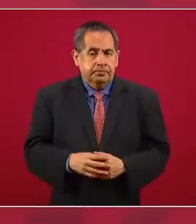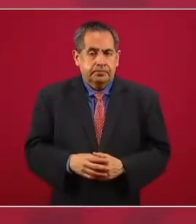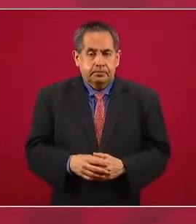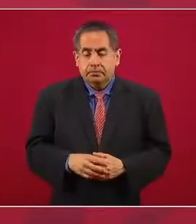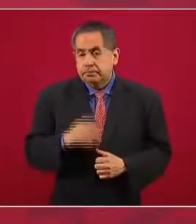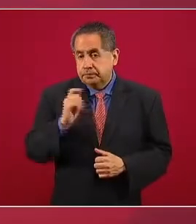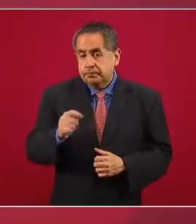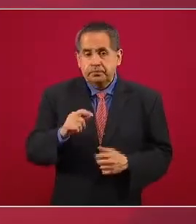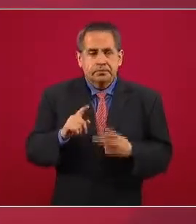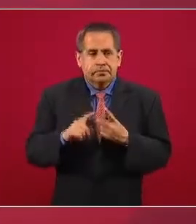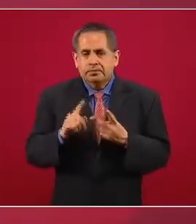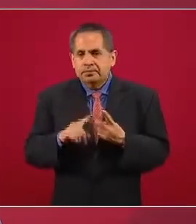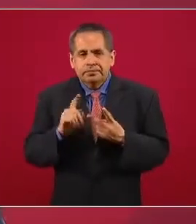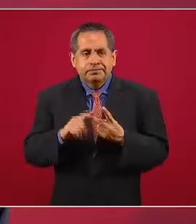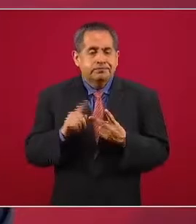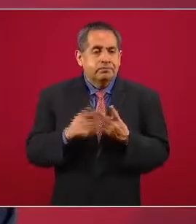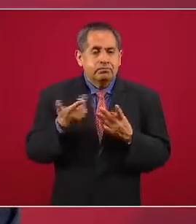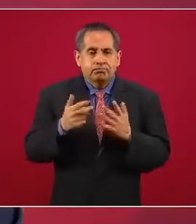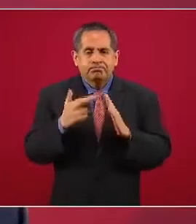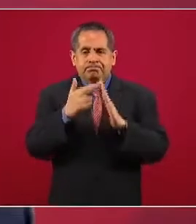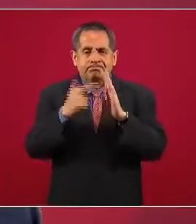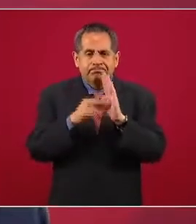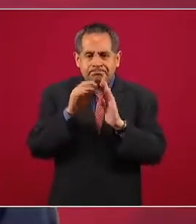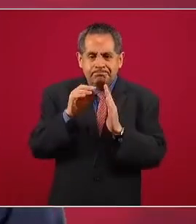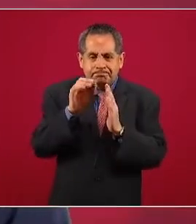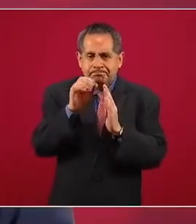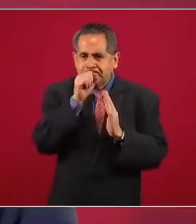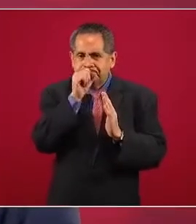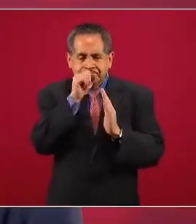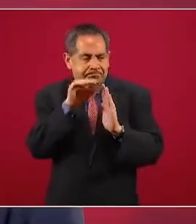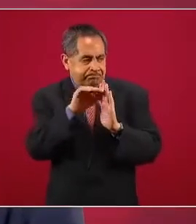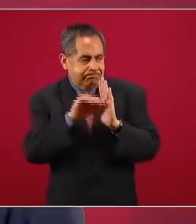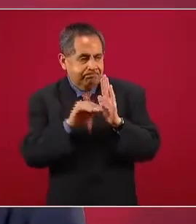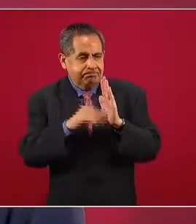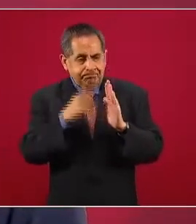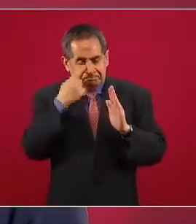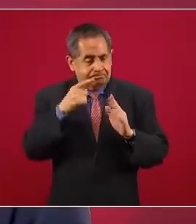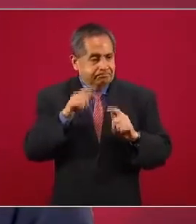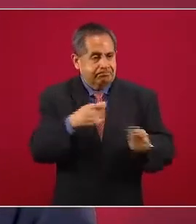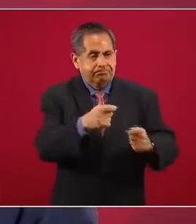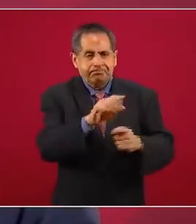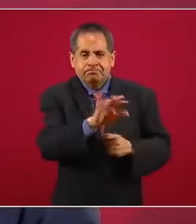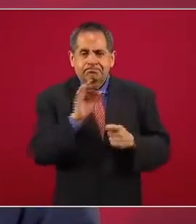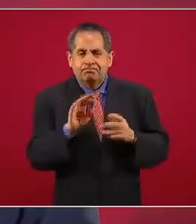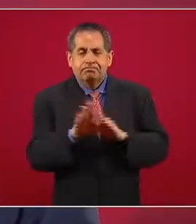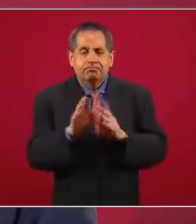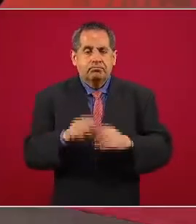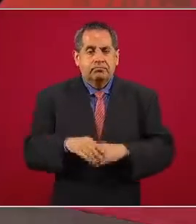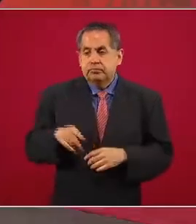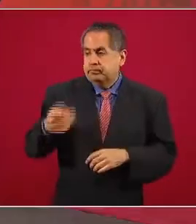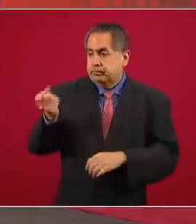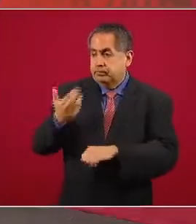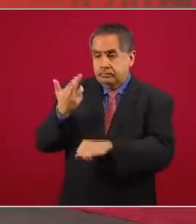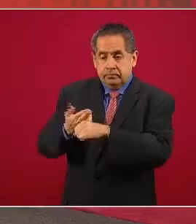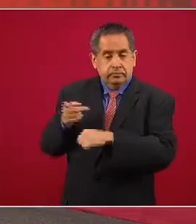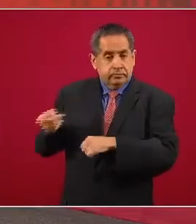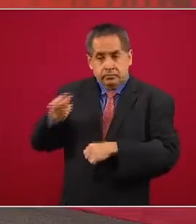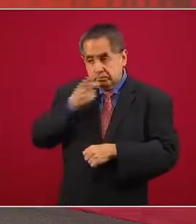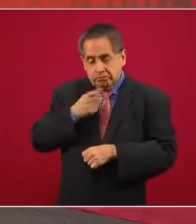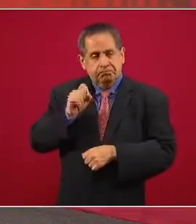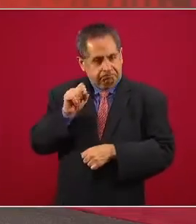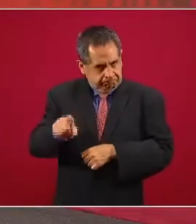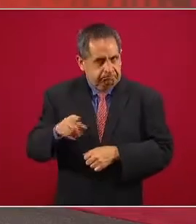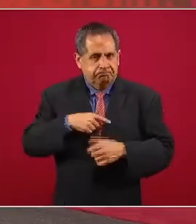eran los criterios de elegibilidad, que también, como lo explicó el señor secretario, los estamos modificando en